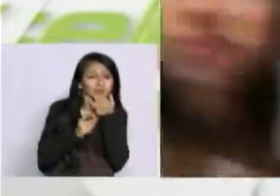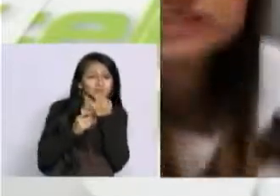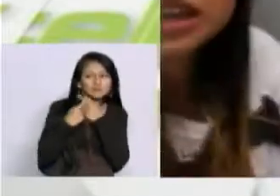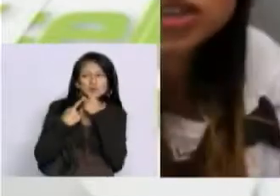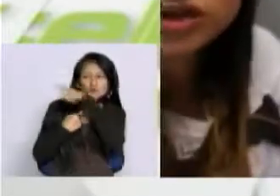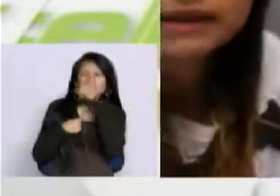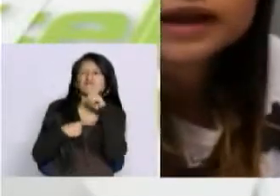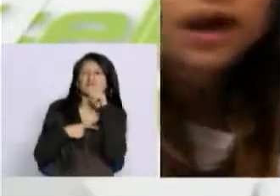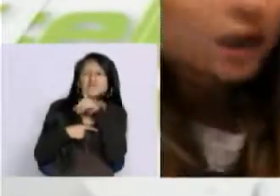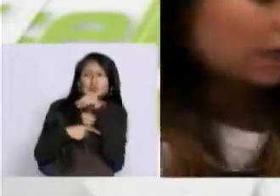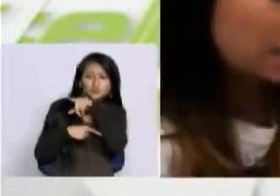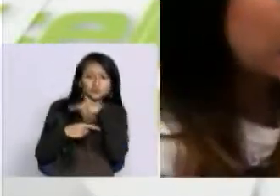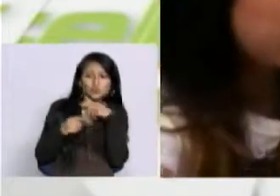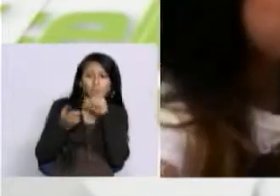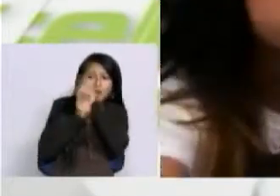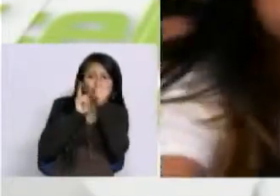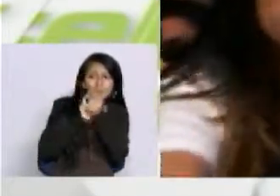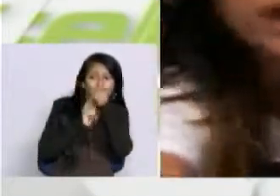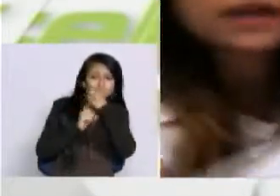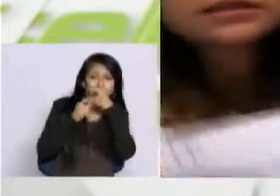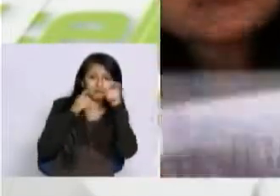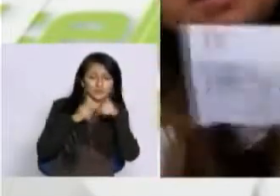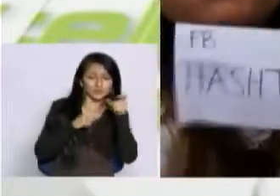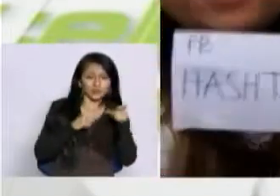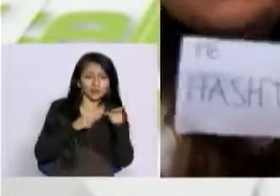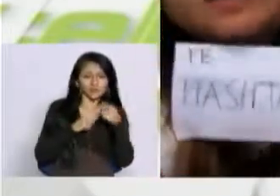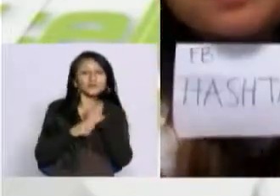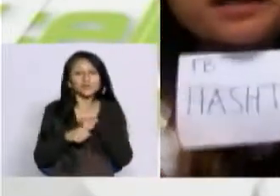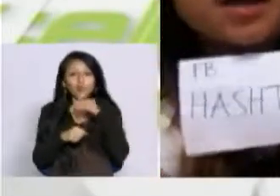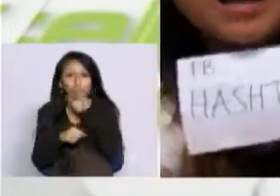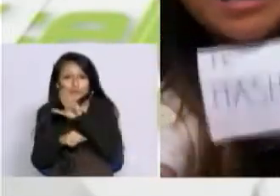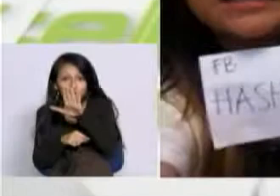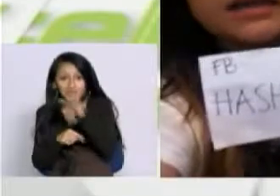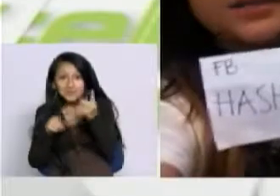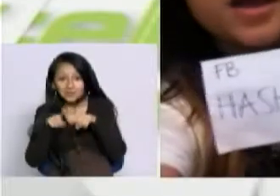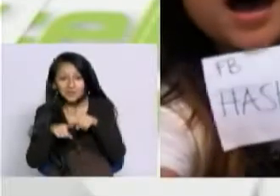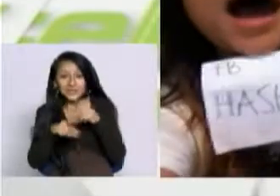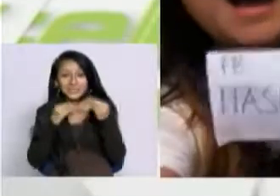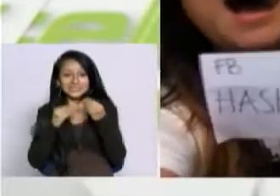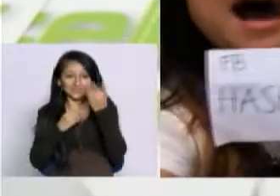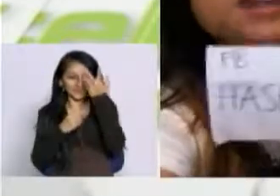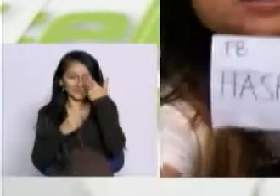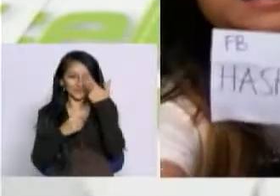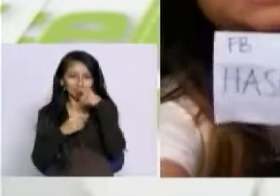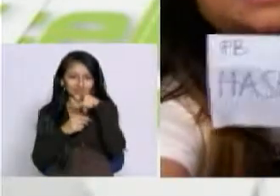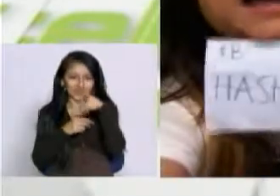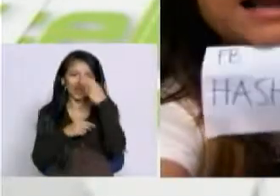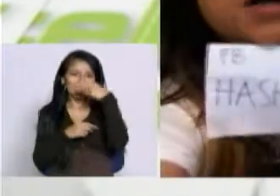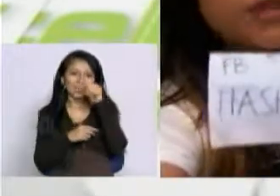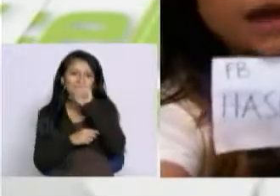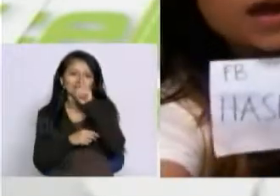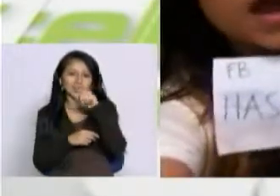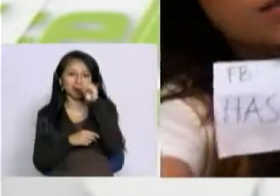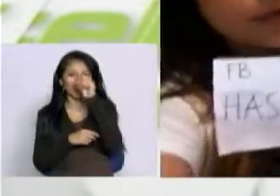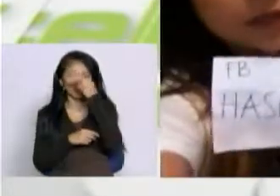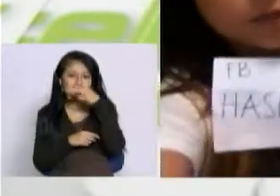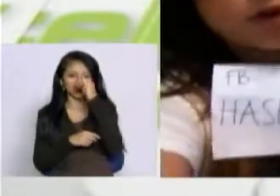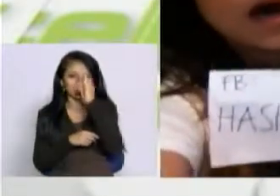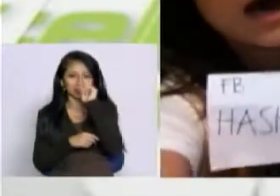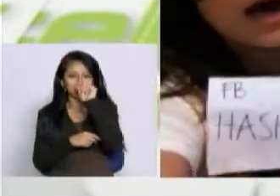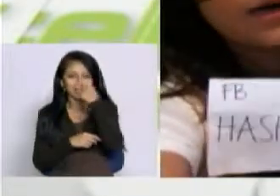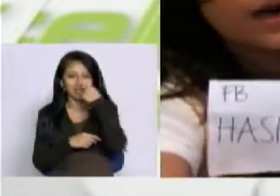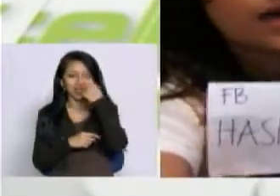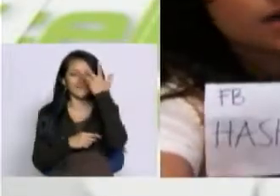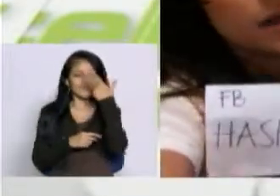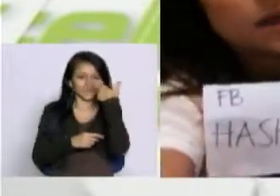voy a creer en tus cizañas, Soliván. Ustedes también me pueden escribir aquí a Hashtag Telecafé en